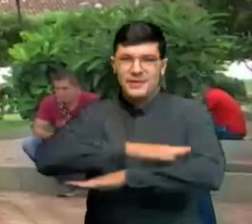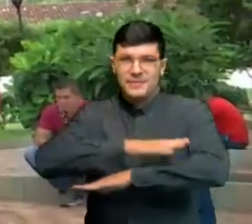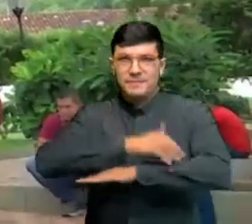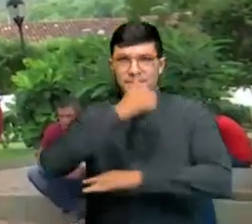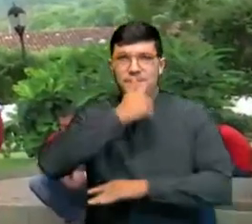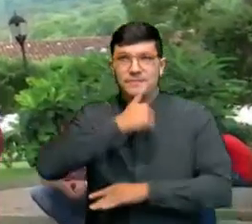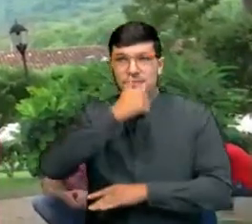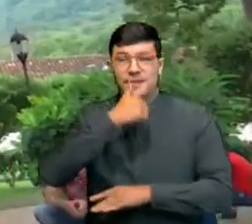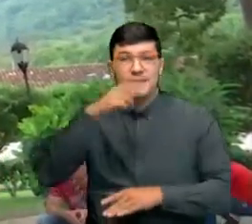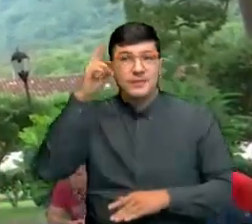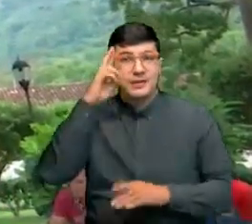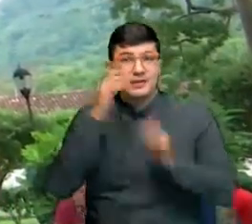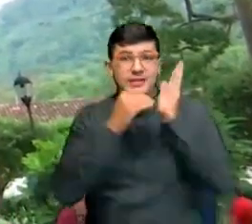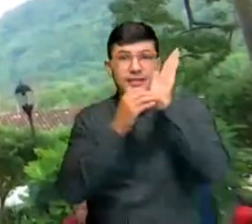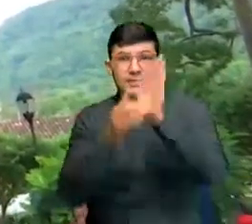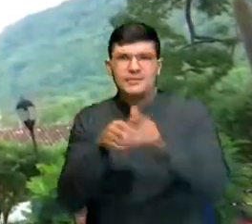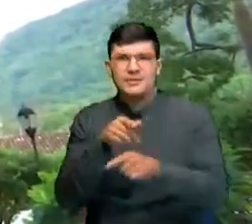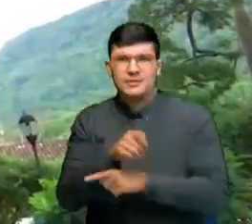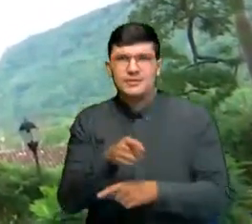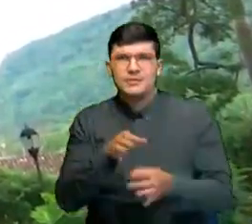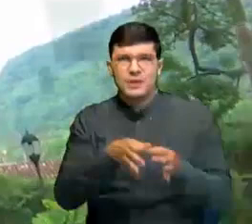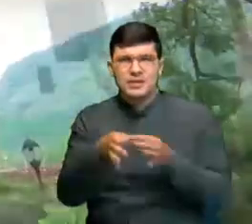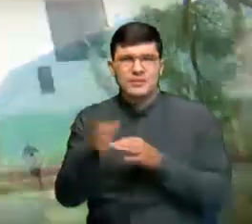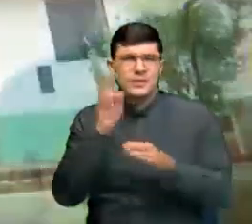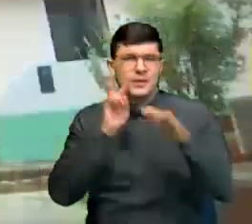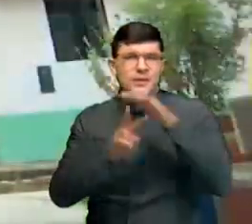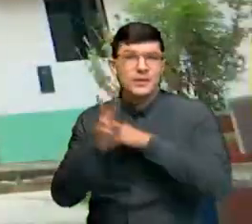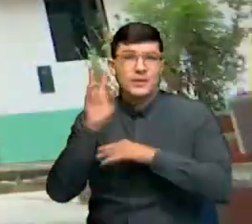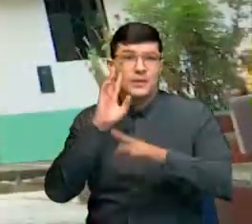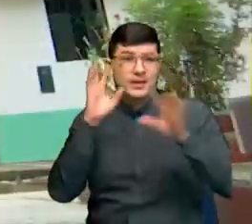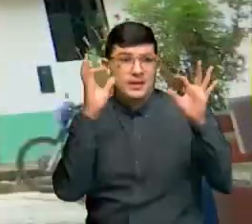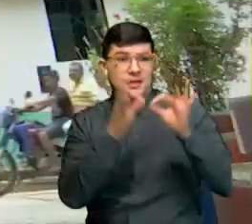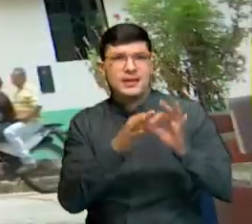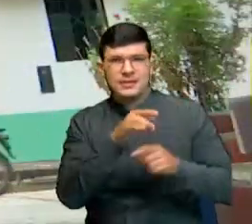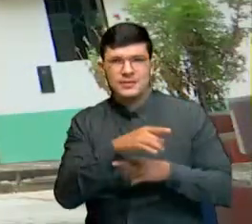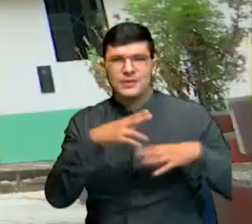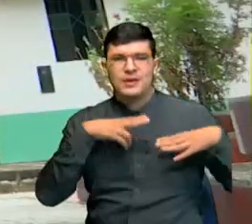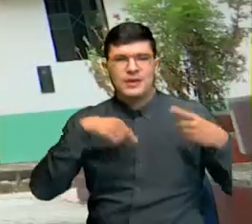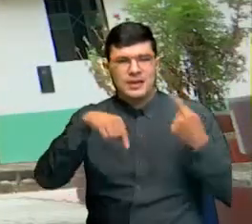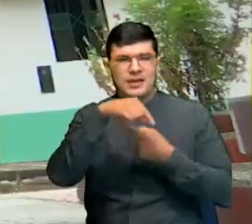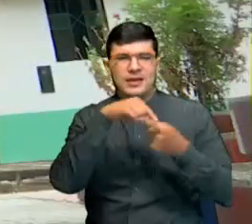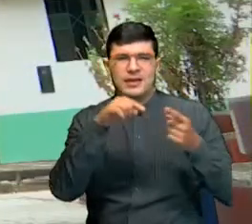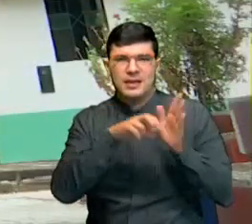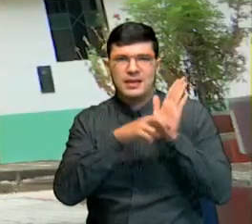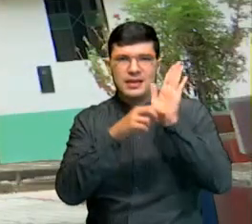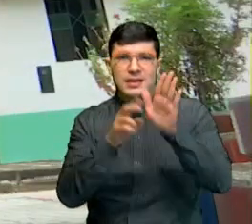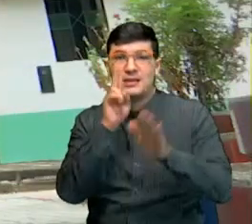así logran sacar adelante su municipio proyectándolo como referente a nivel nacional.